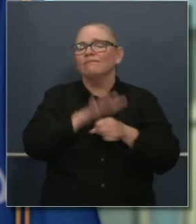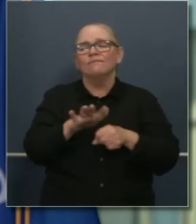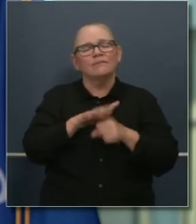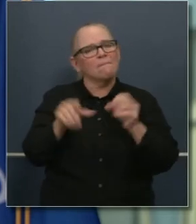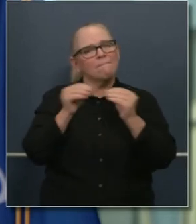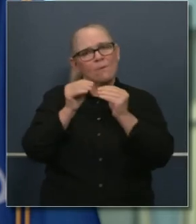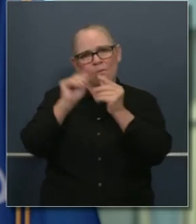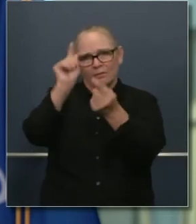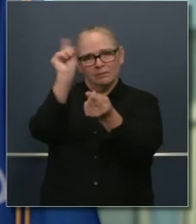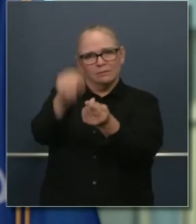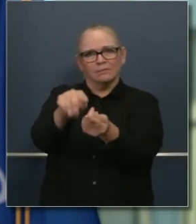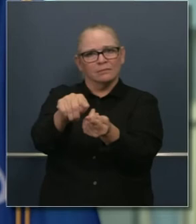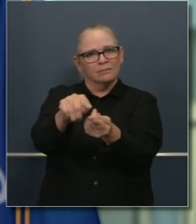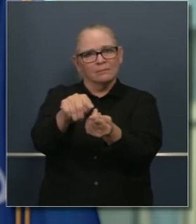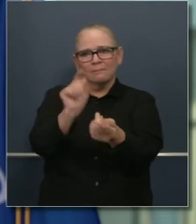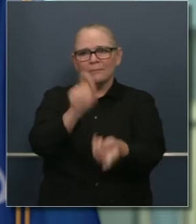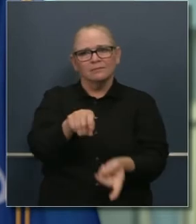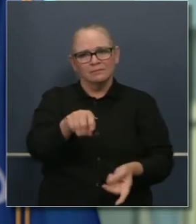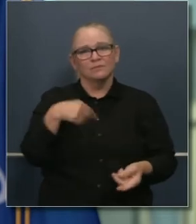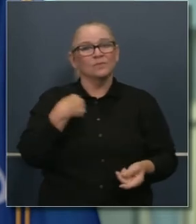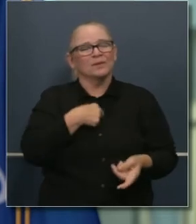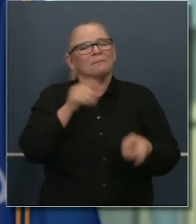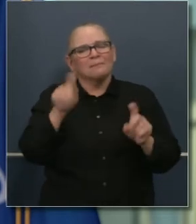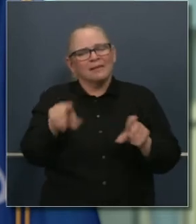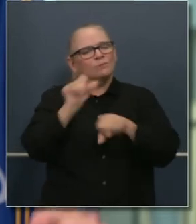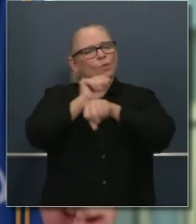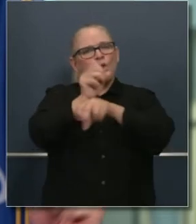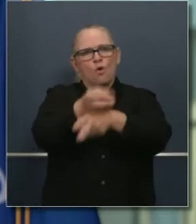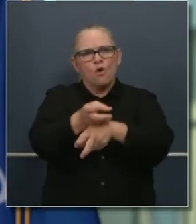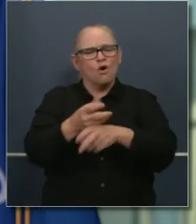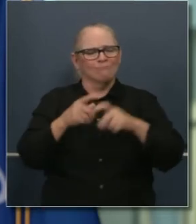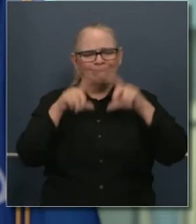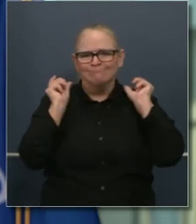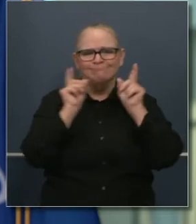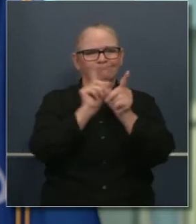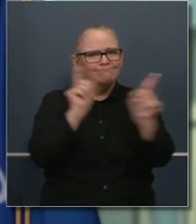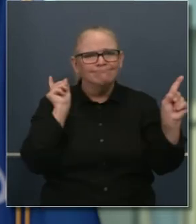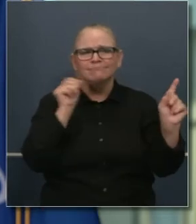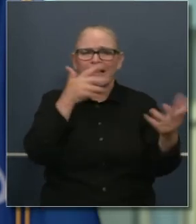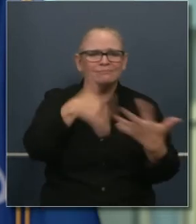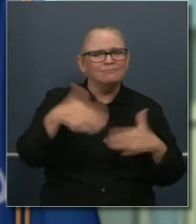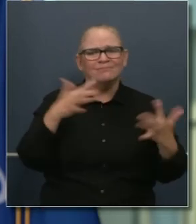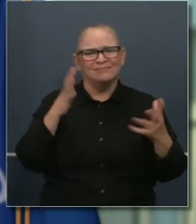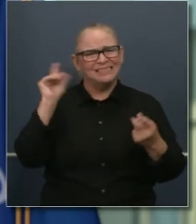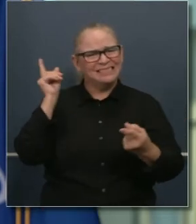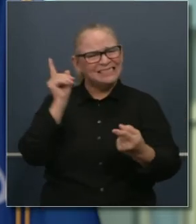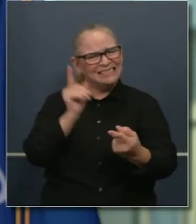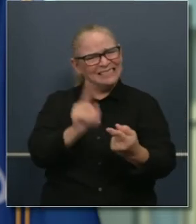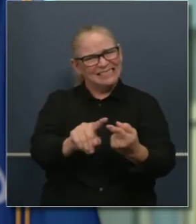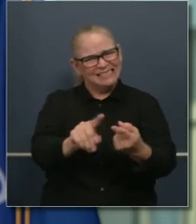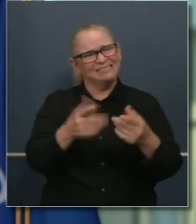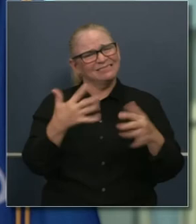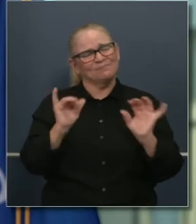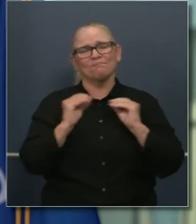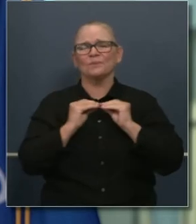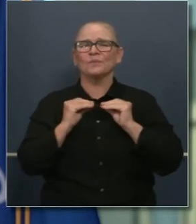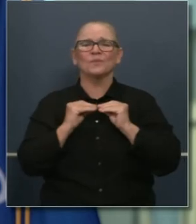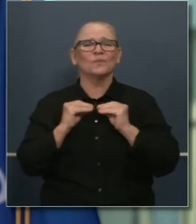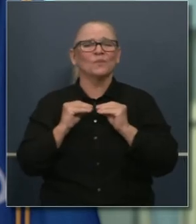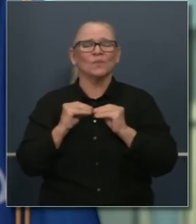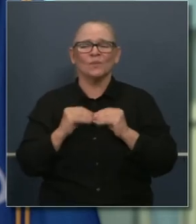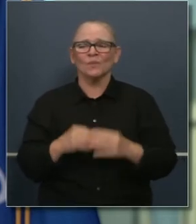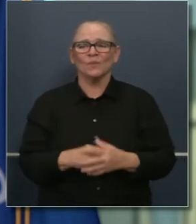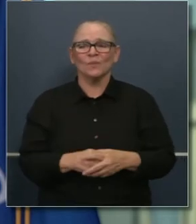manteniendo el esfuerzo haciendo lo mismo que hemos hecho en los últimos meses para que esa curva la curva siga bajando en